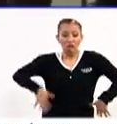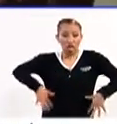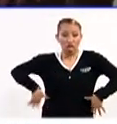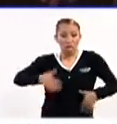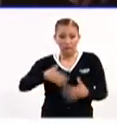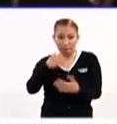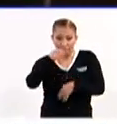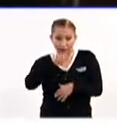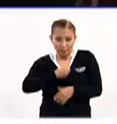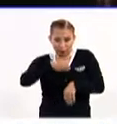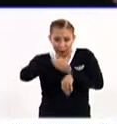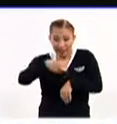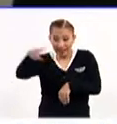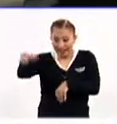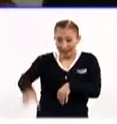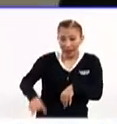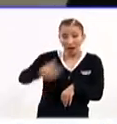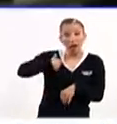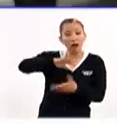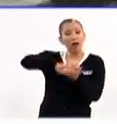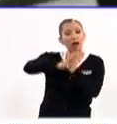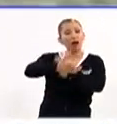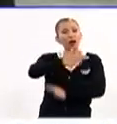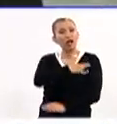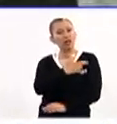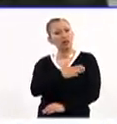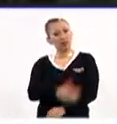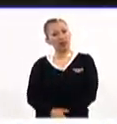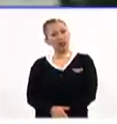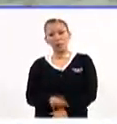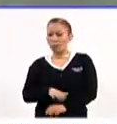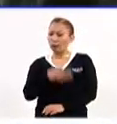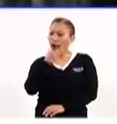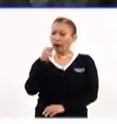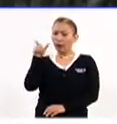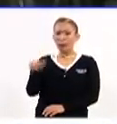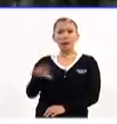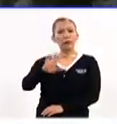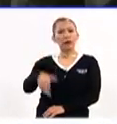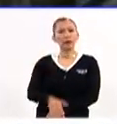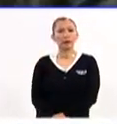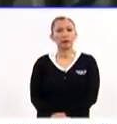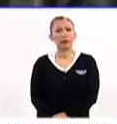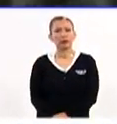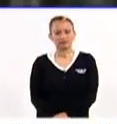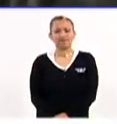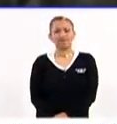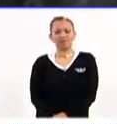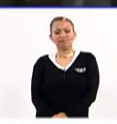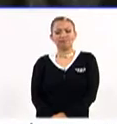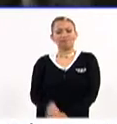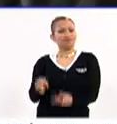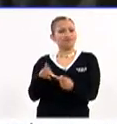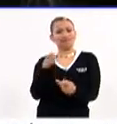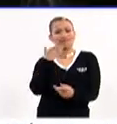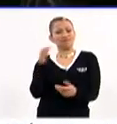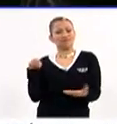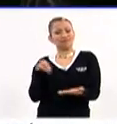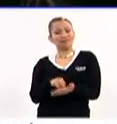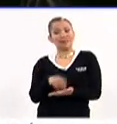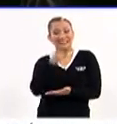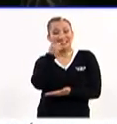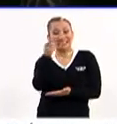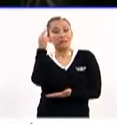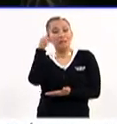Ese personaje se convierte en un héroe nacional, sobre todo porque es hombre y porque está muerto. Y entonces resulta perfecto, porque